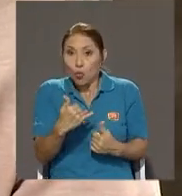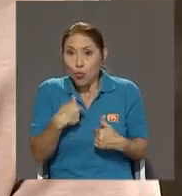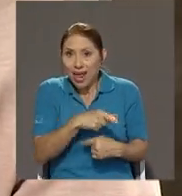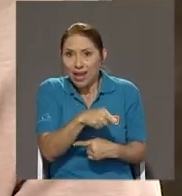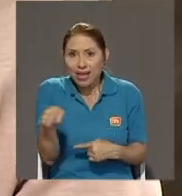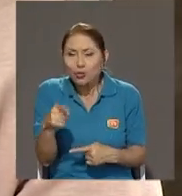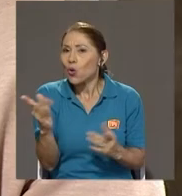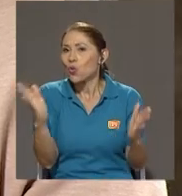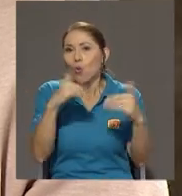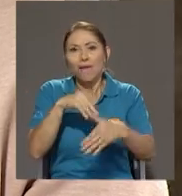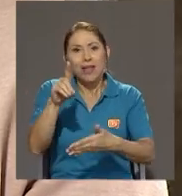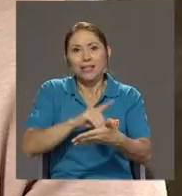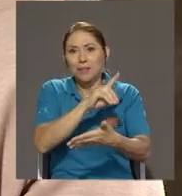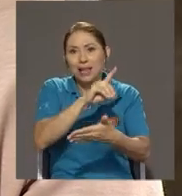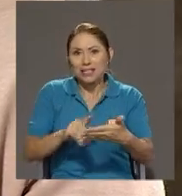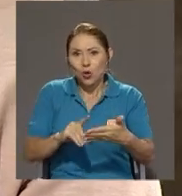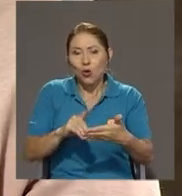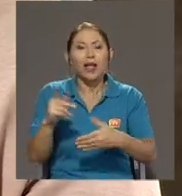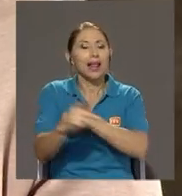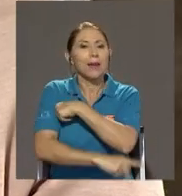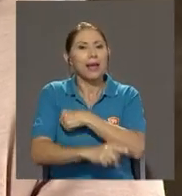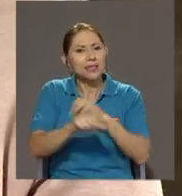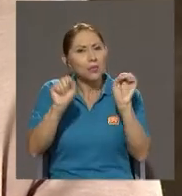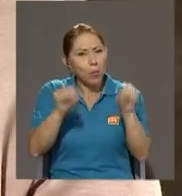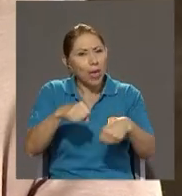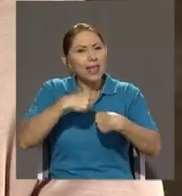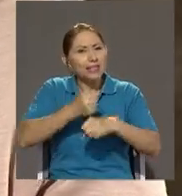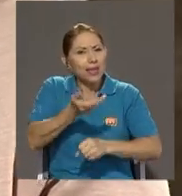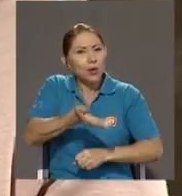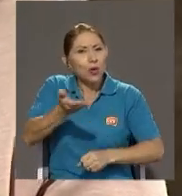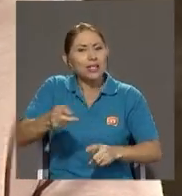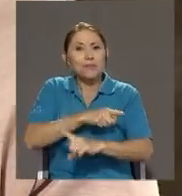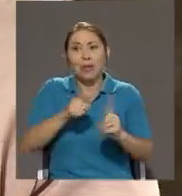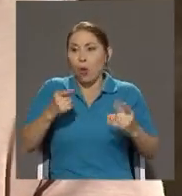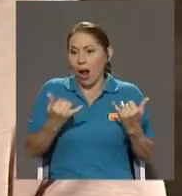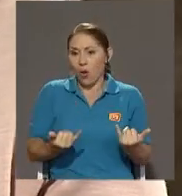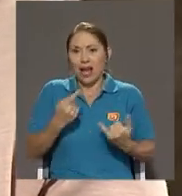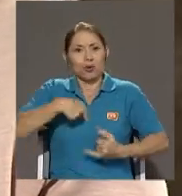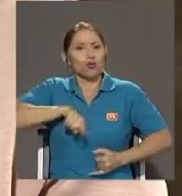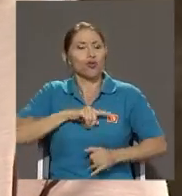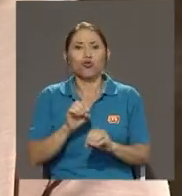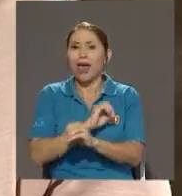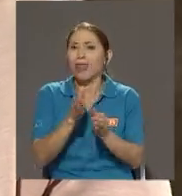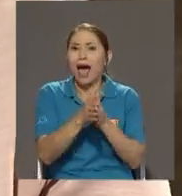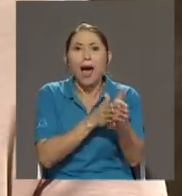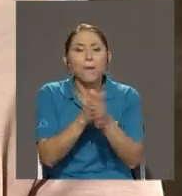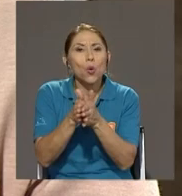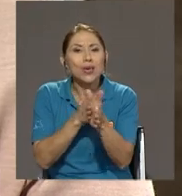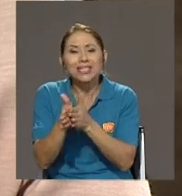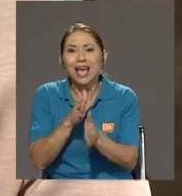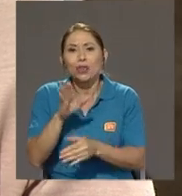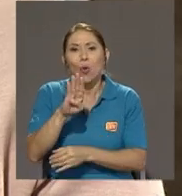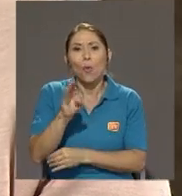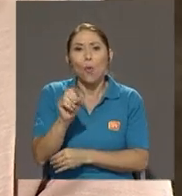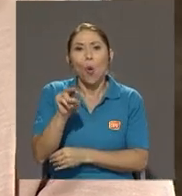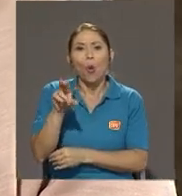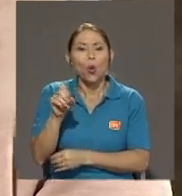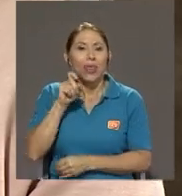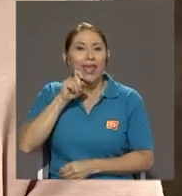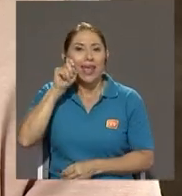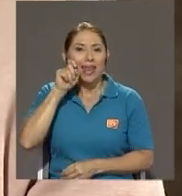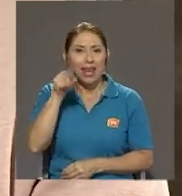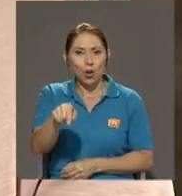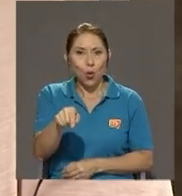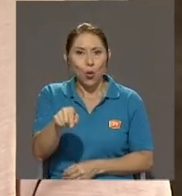que el país puede hacer, pero hasta el momento no pareciera que estuviéramos aprovechando este bono de género que pues tiene